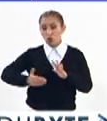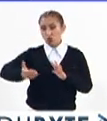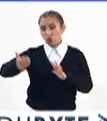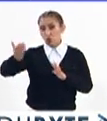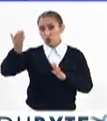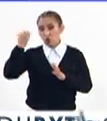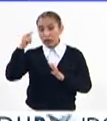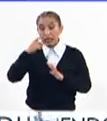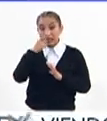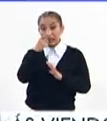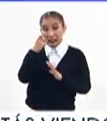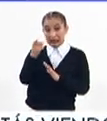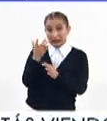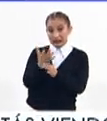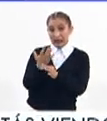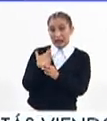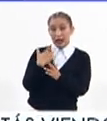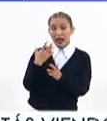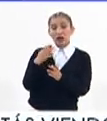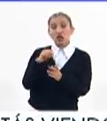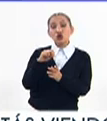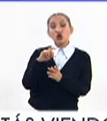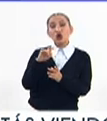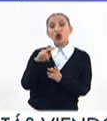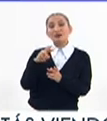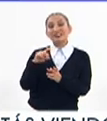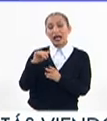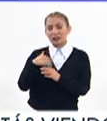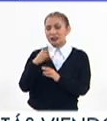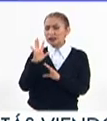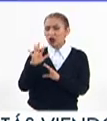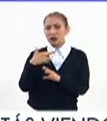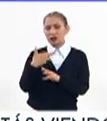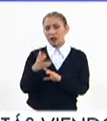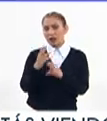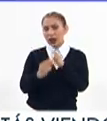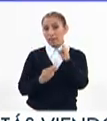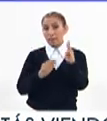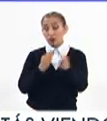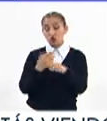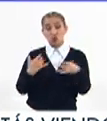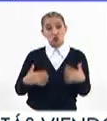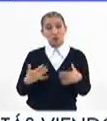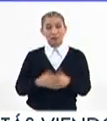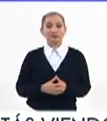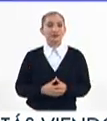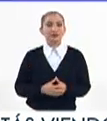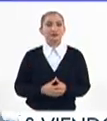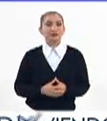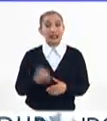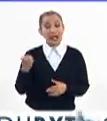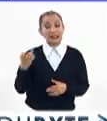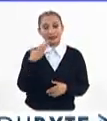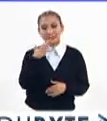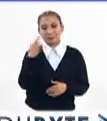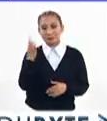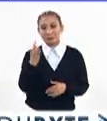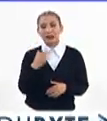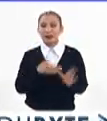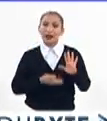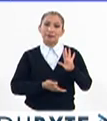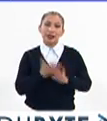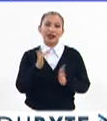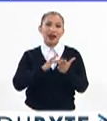prehispánicos, que dice el New York Times que es de los 5 mejores restaurantes del mundo. ¿Vale? Ese es el sabor. Ya